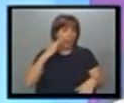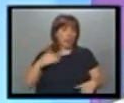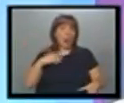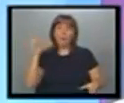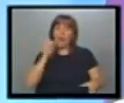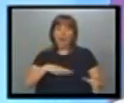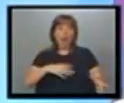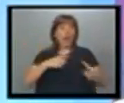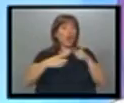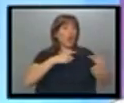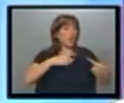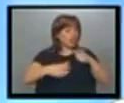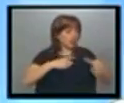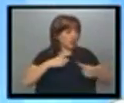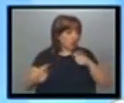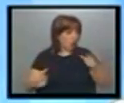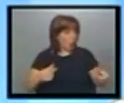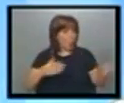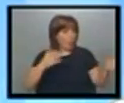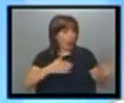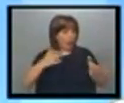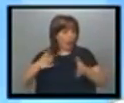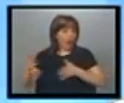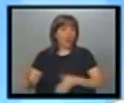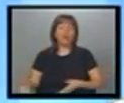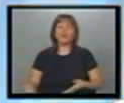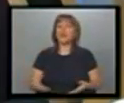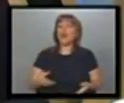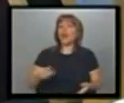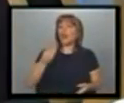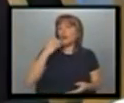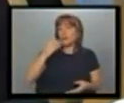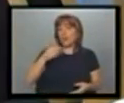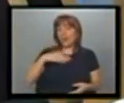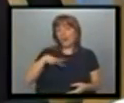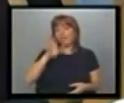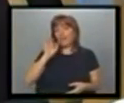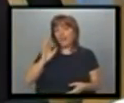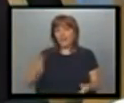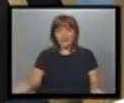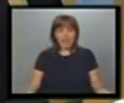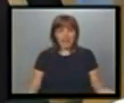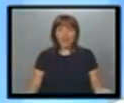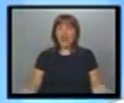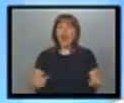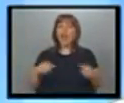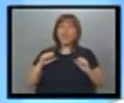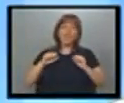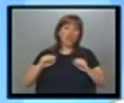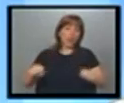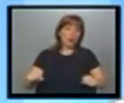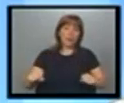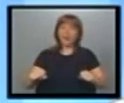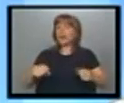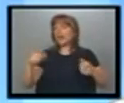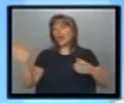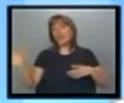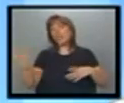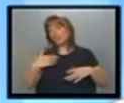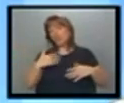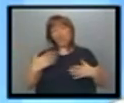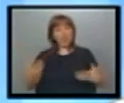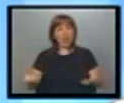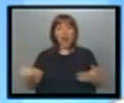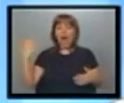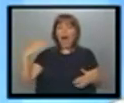con todo, desde alimentos y bebidas. ¿Qué es lo que está pasando hoy en los supermercados, en los mini mercados, en los almacenes?